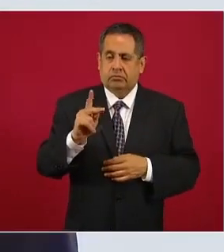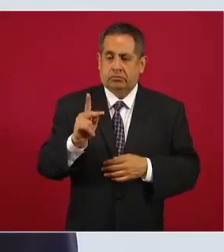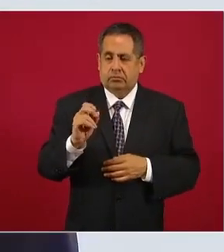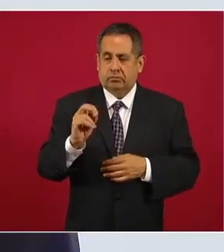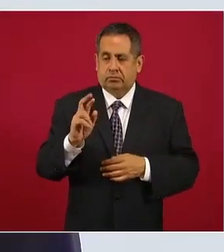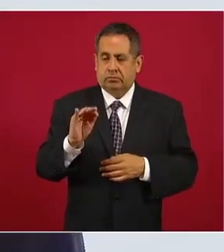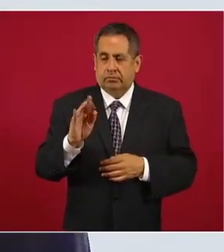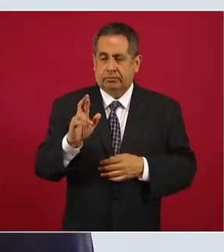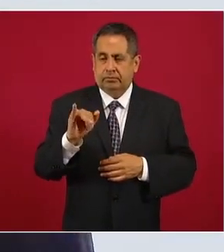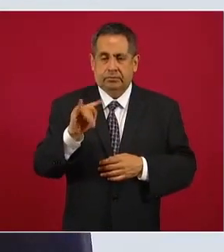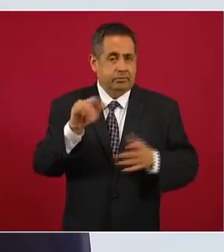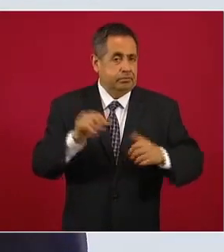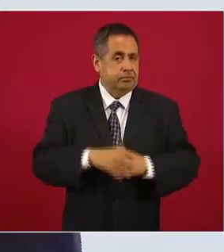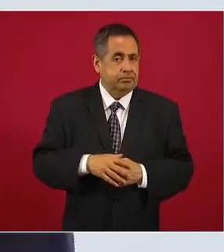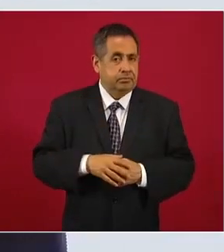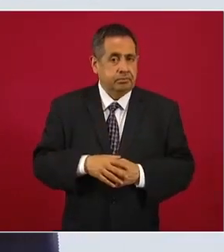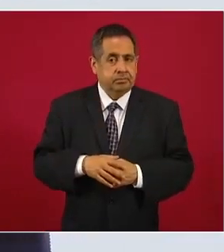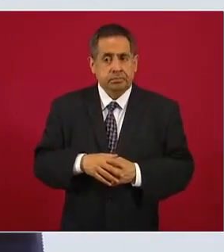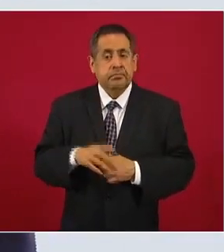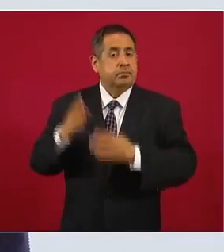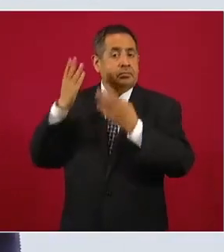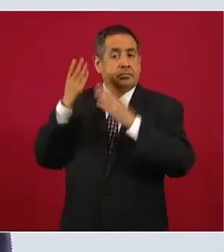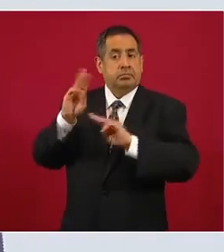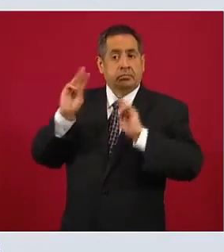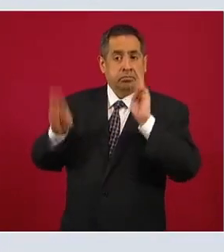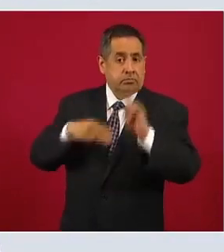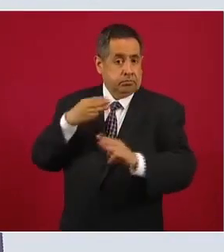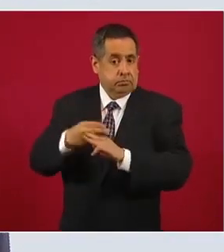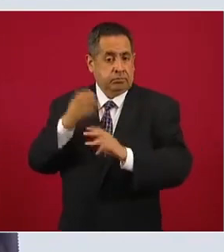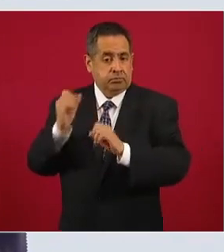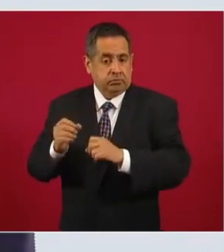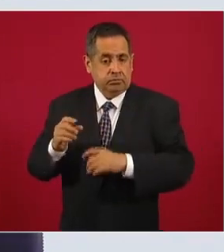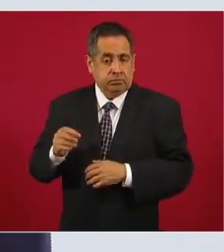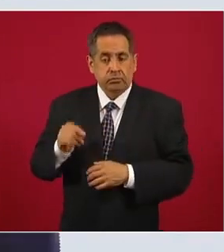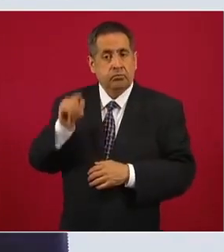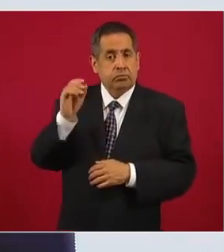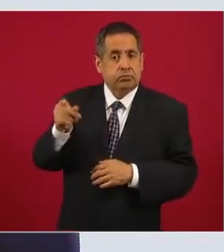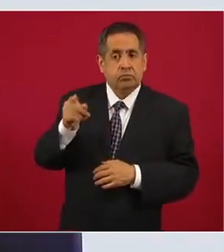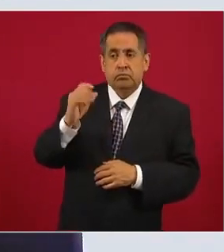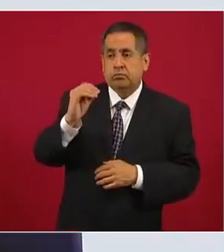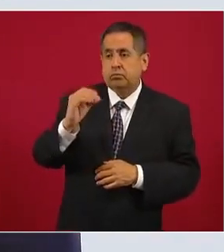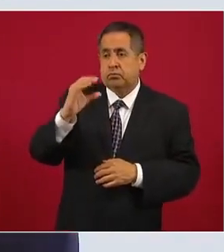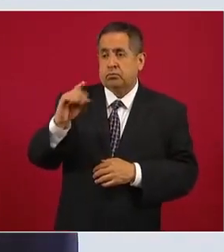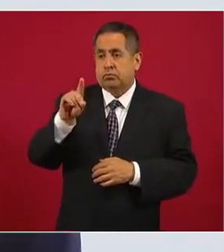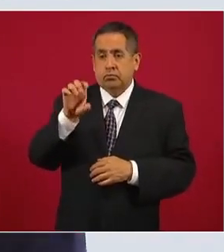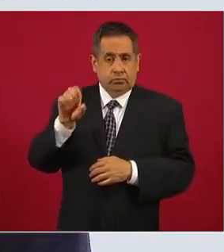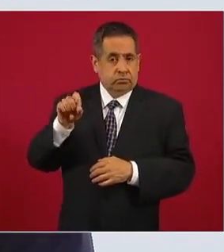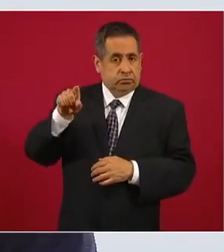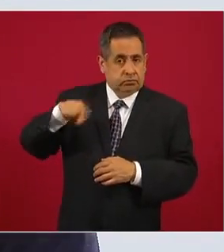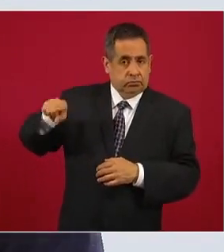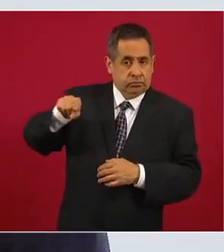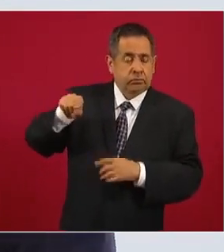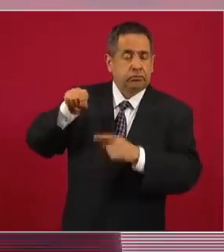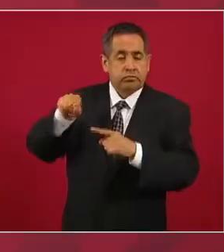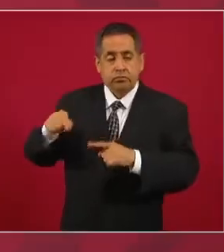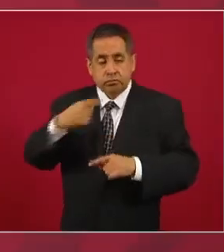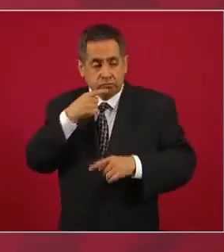Según cifras del Banco Mundial y de la Organización para la Cooperación y el Desarrollo Económico,